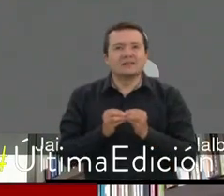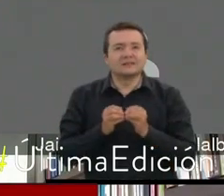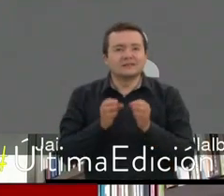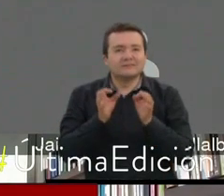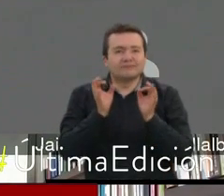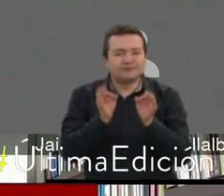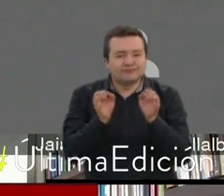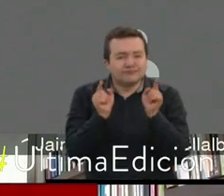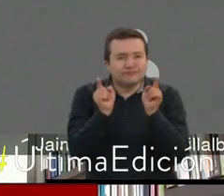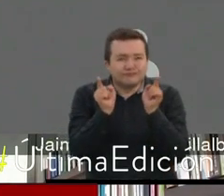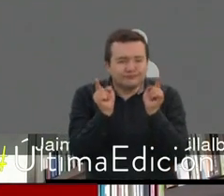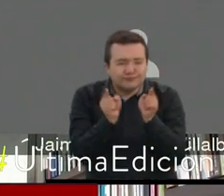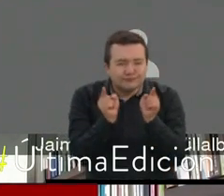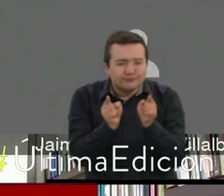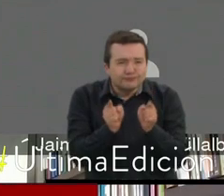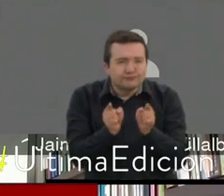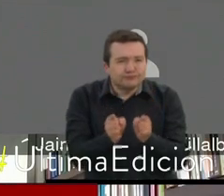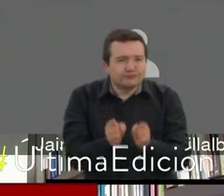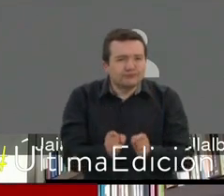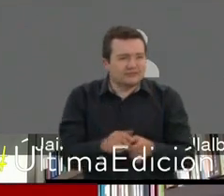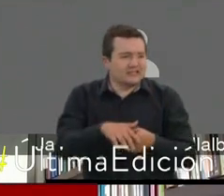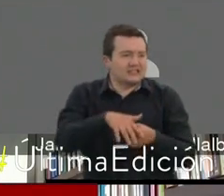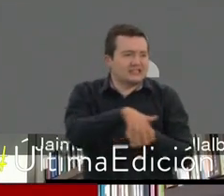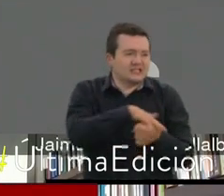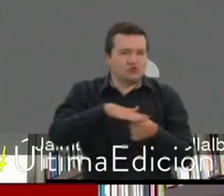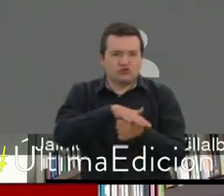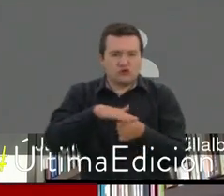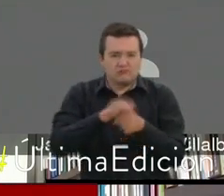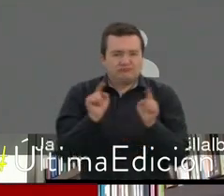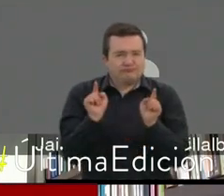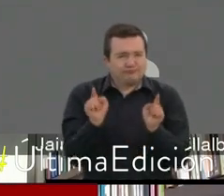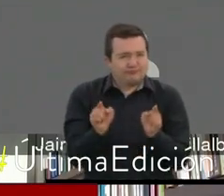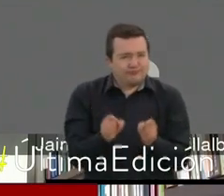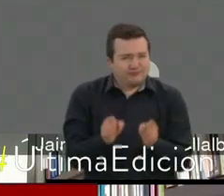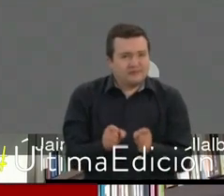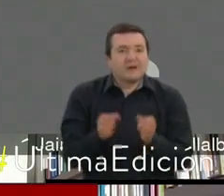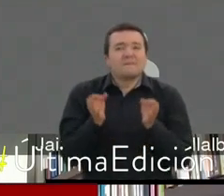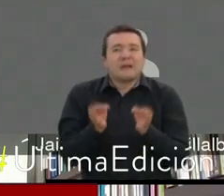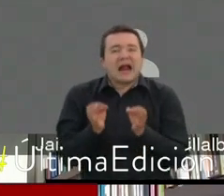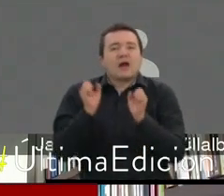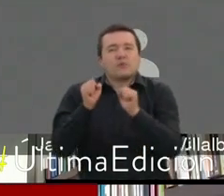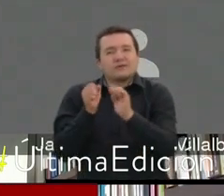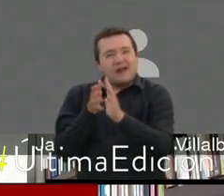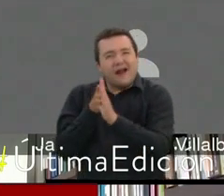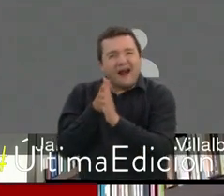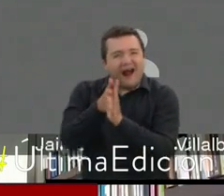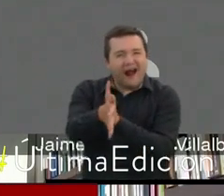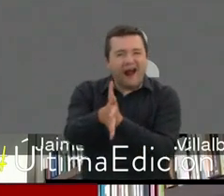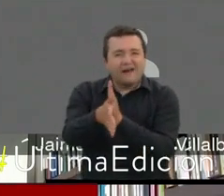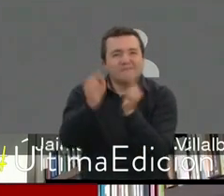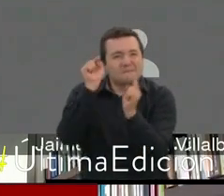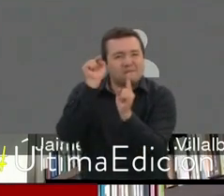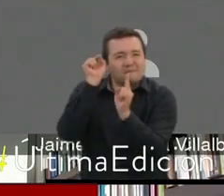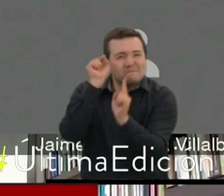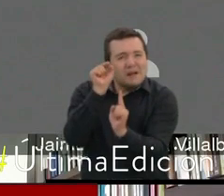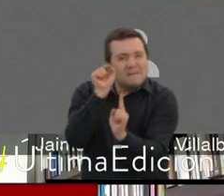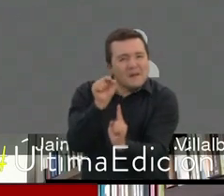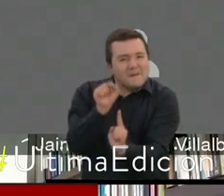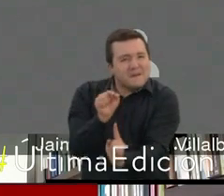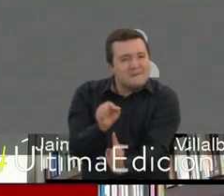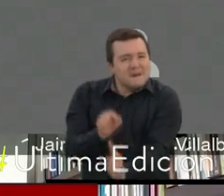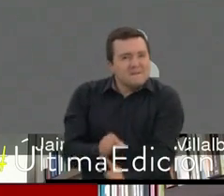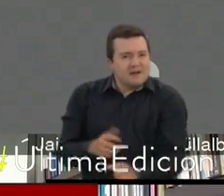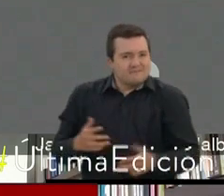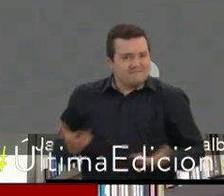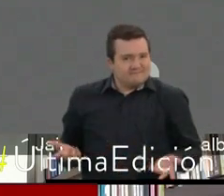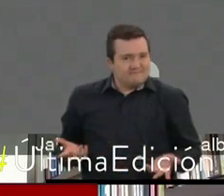sucinta respecto a unos hechos para ser transmitidos de forma puntual a efectos de que